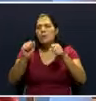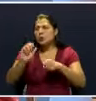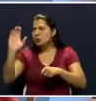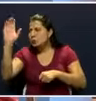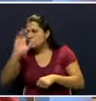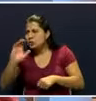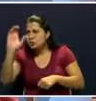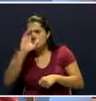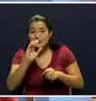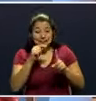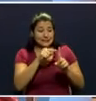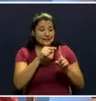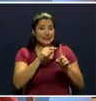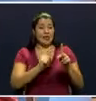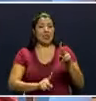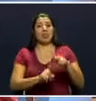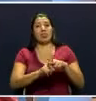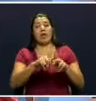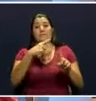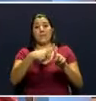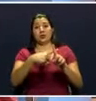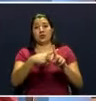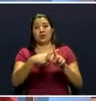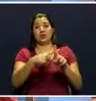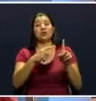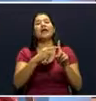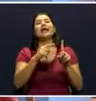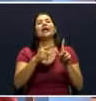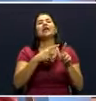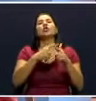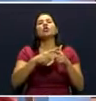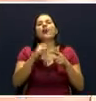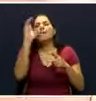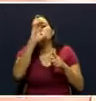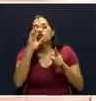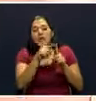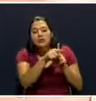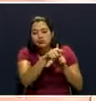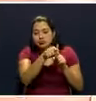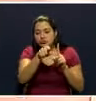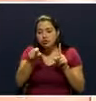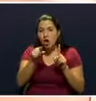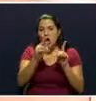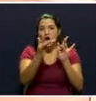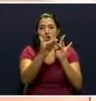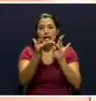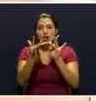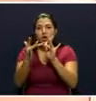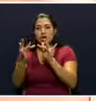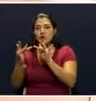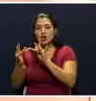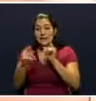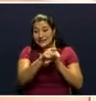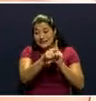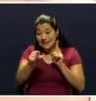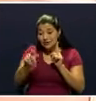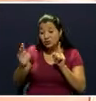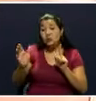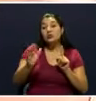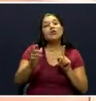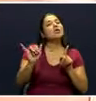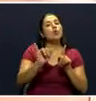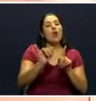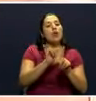los contactos de esa persona que están alrededor. ¿Qué sucede? Que alrededor de esa persona que se contagia hay